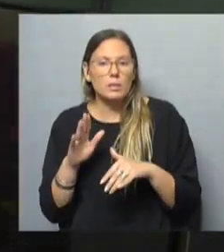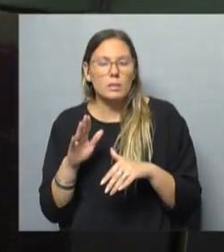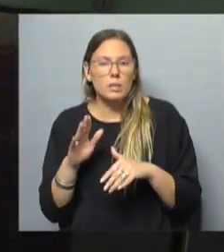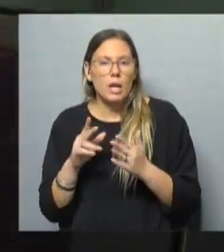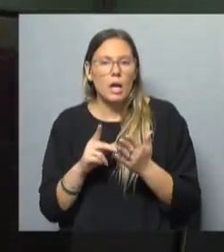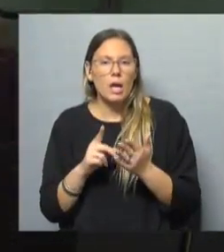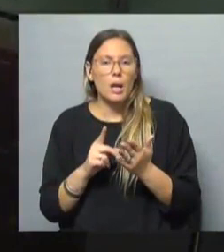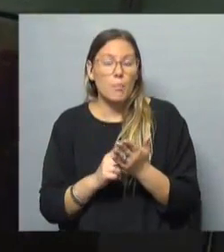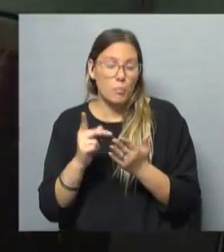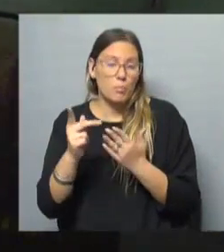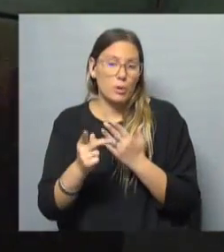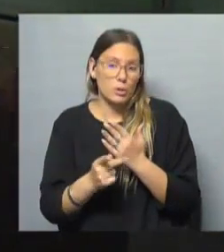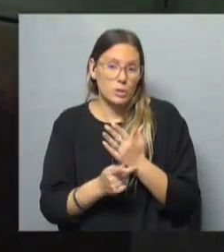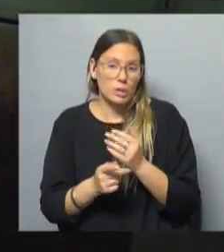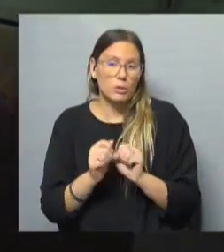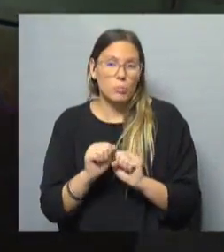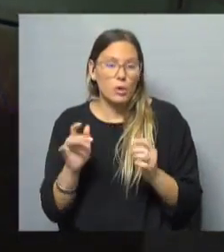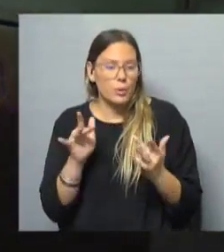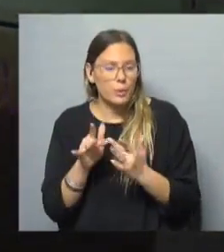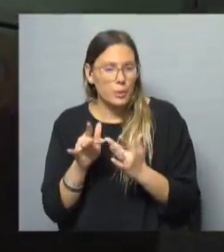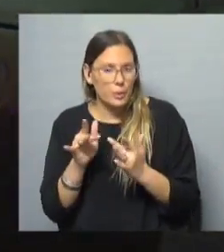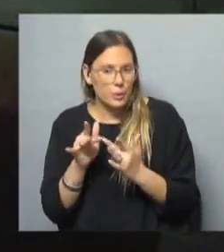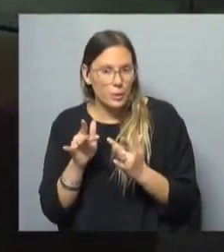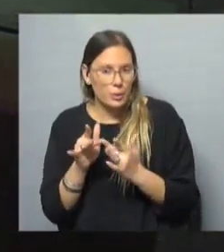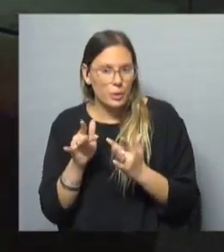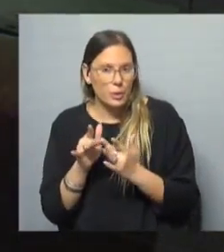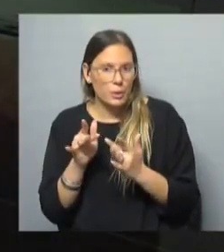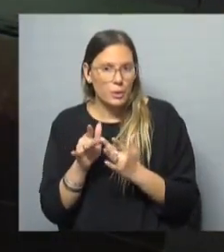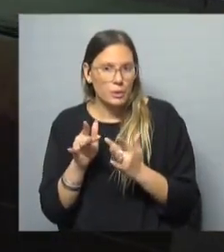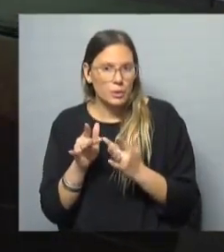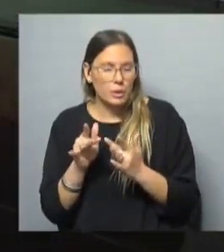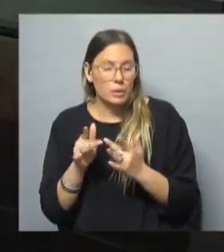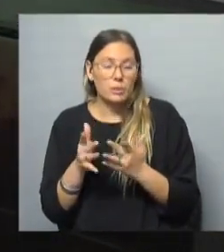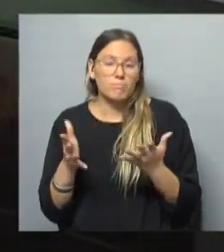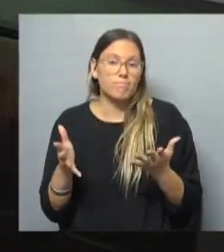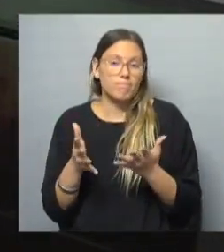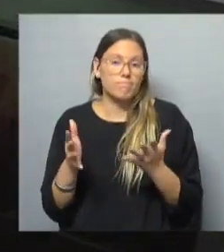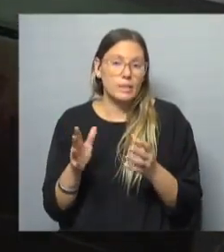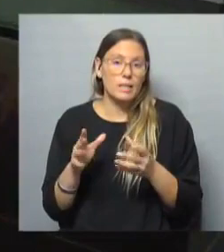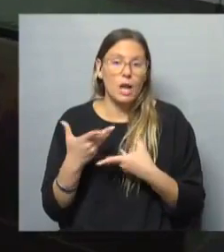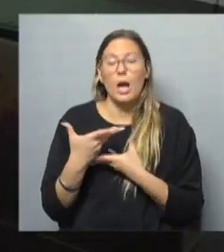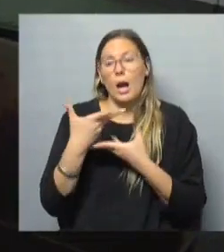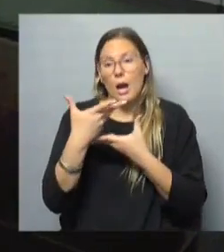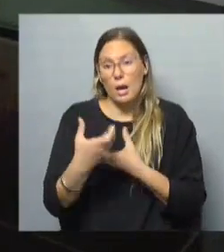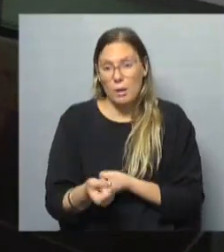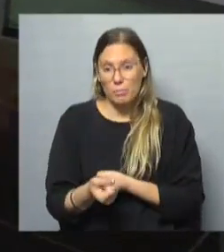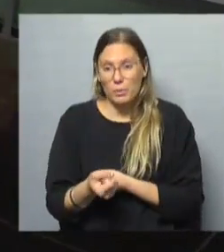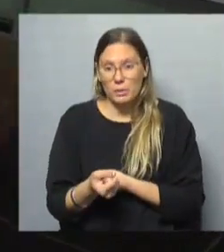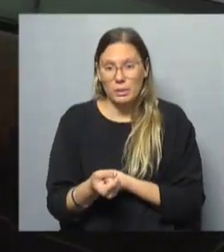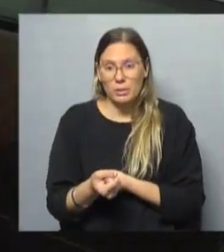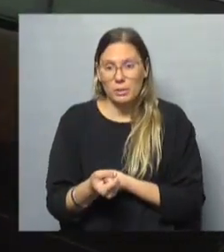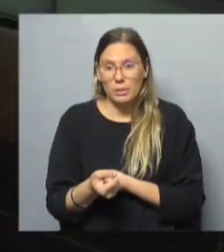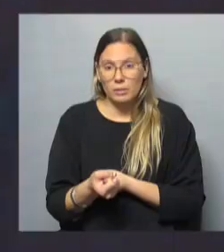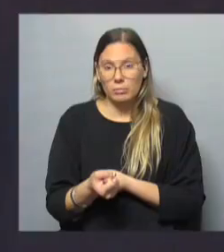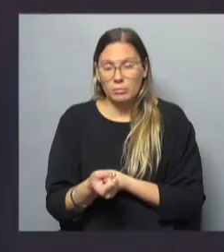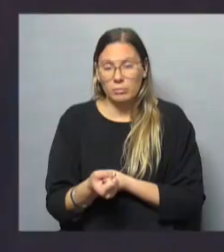de este emprendimiento, poder entrar en contacto y bueno, y sumarse un poco a esto para